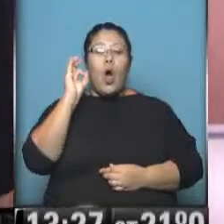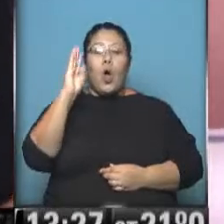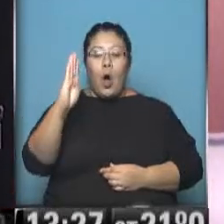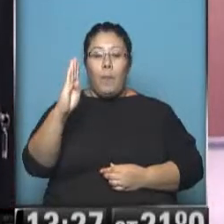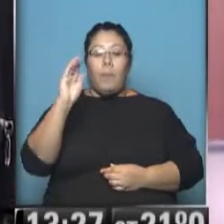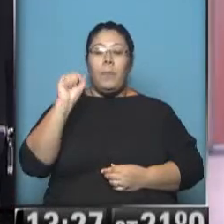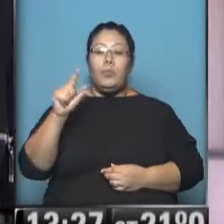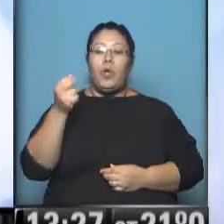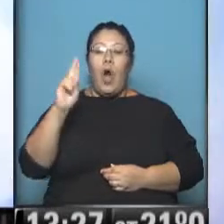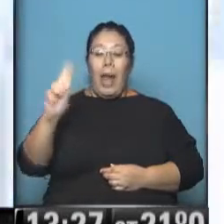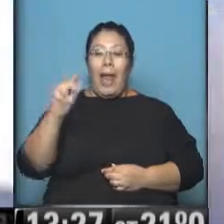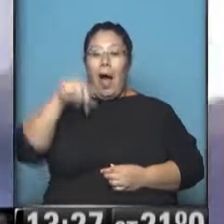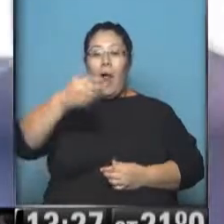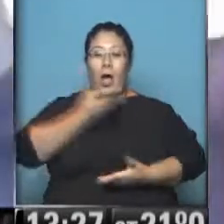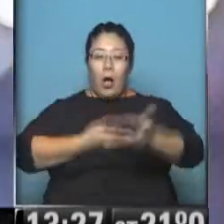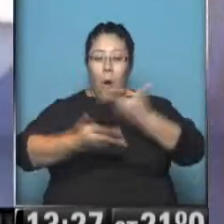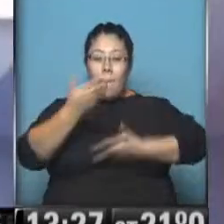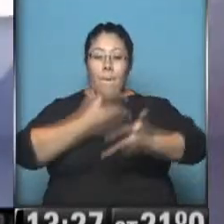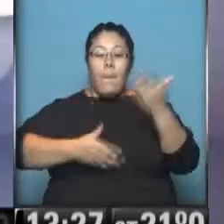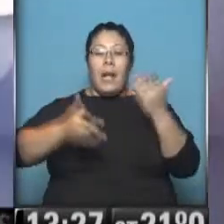Compartimos ahora Noticias del Mundo.